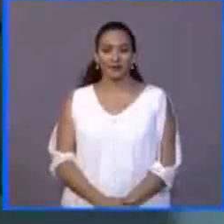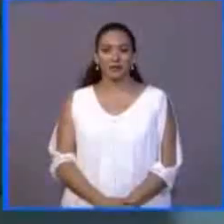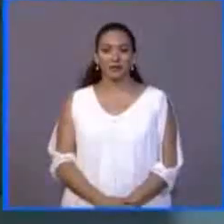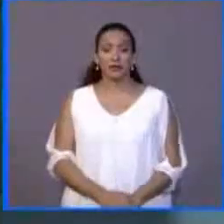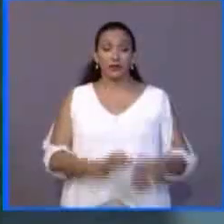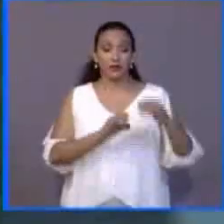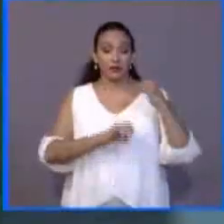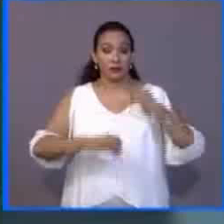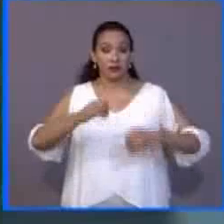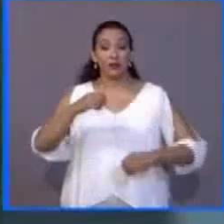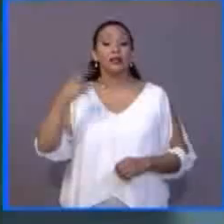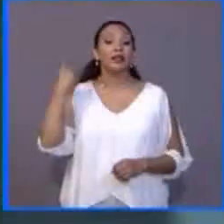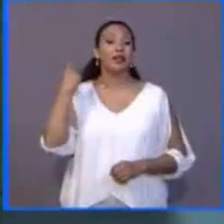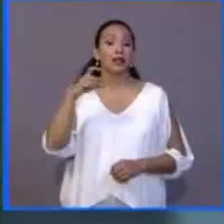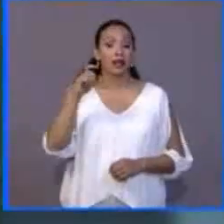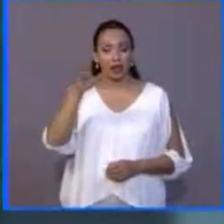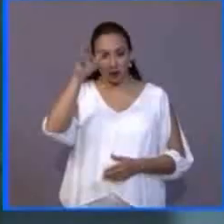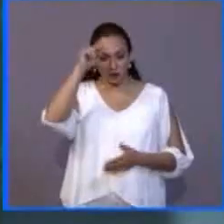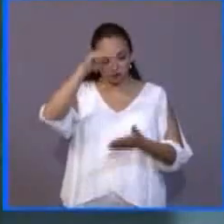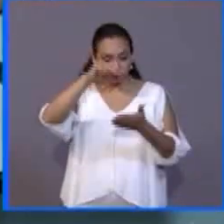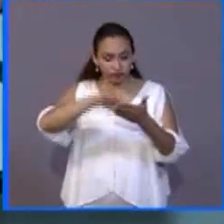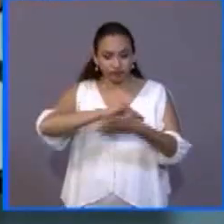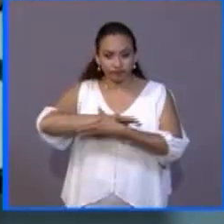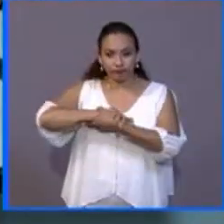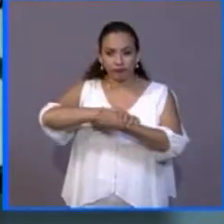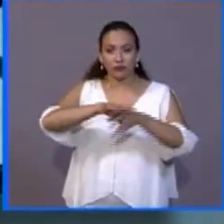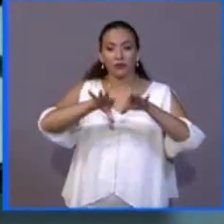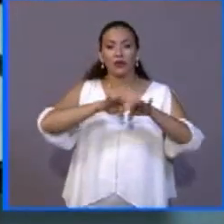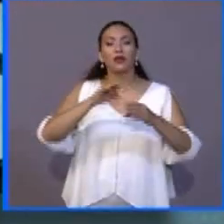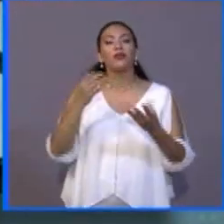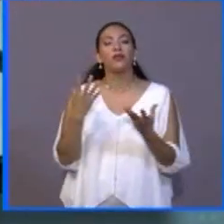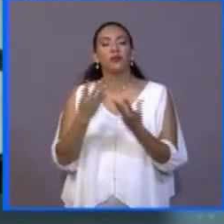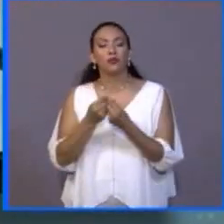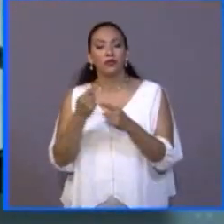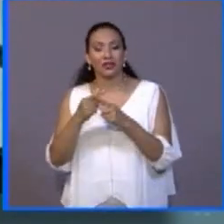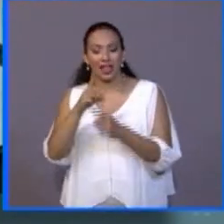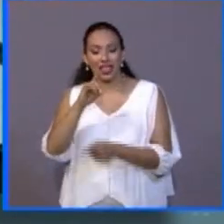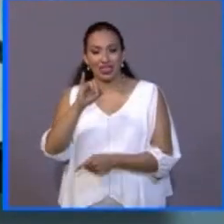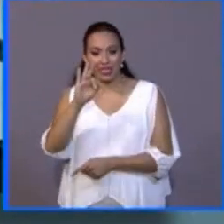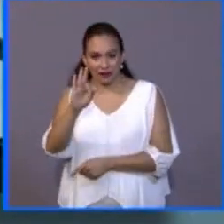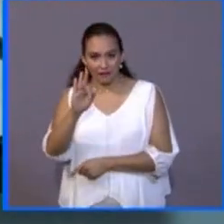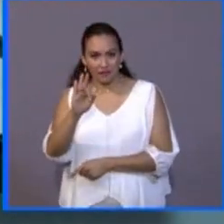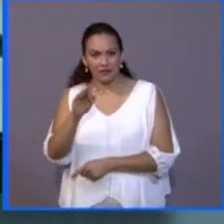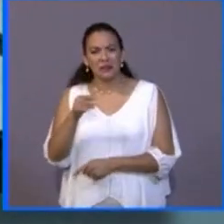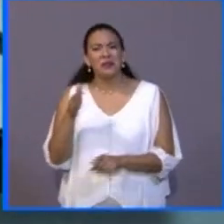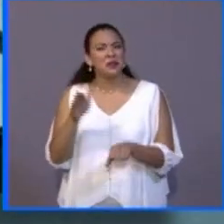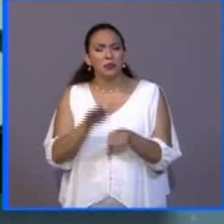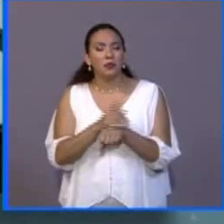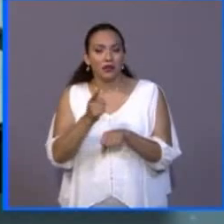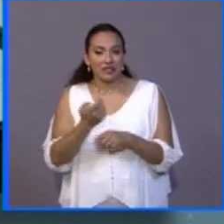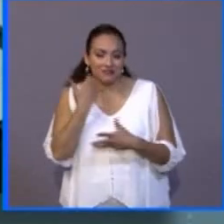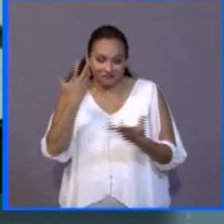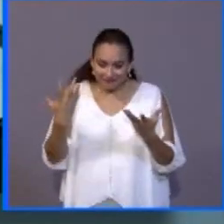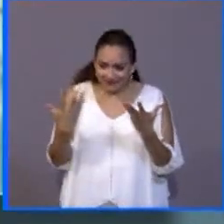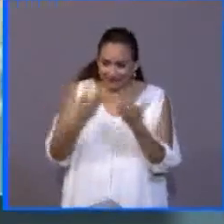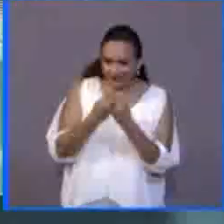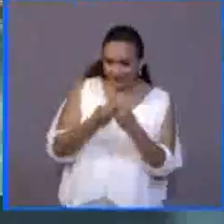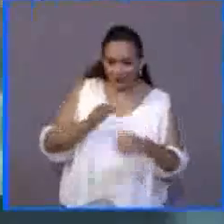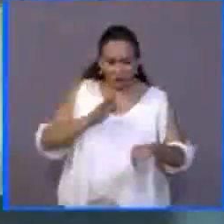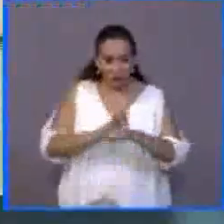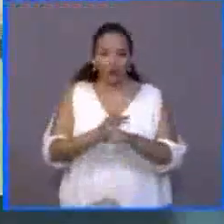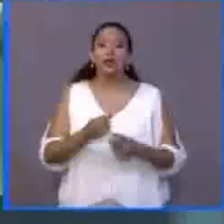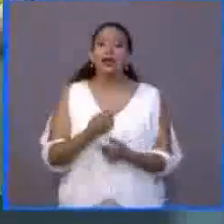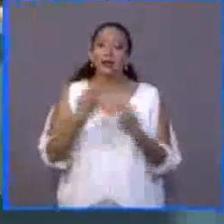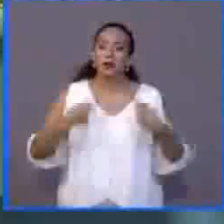El Poder Judicial de Querétaro firmó un convenio de colaboración con el sistema DIF, con el fin de impulsar acciones que permitan proteger a